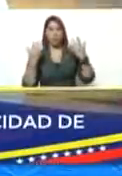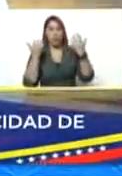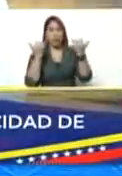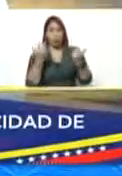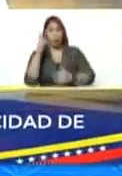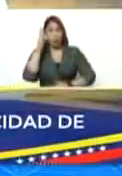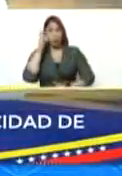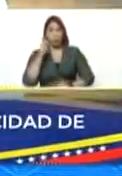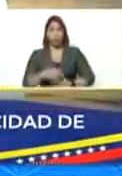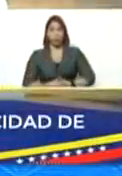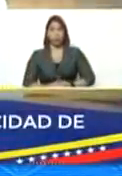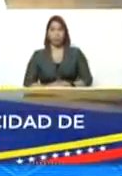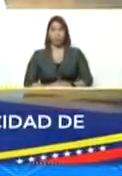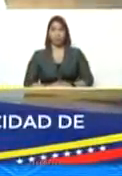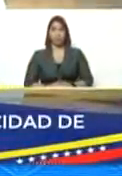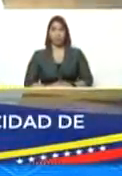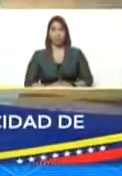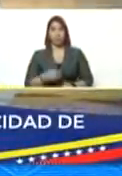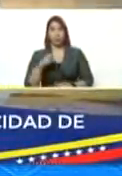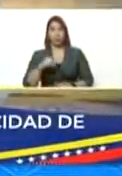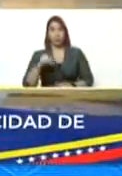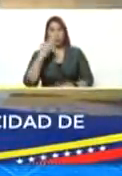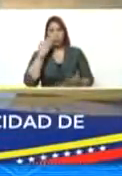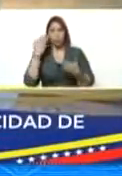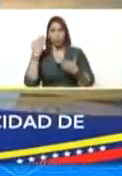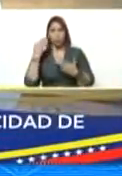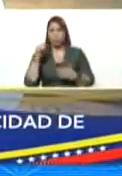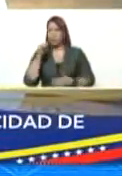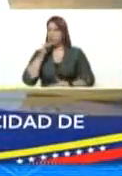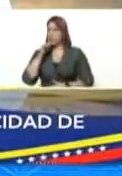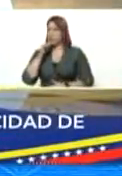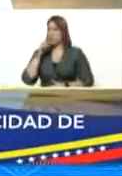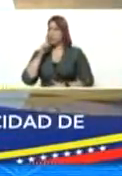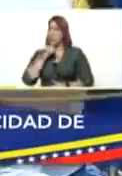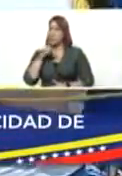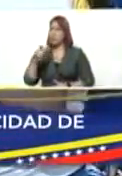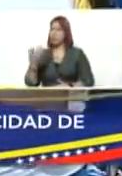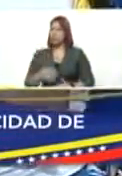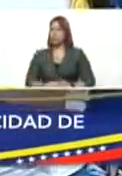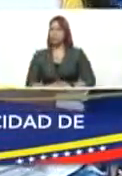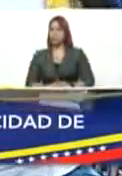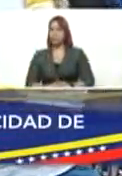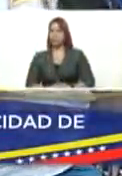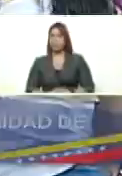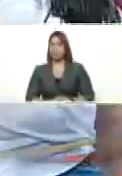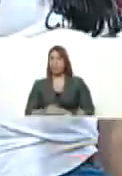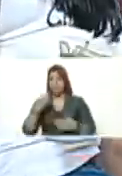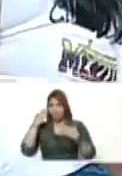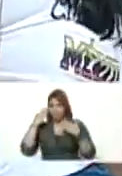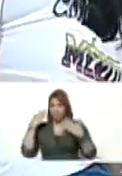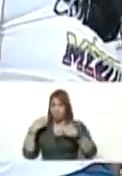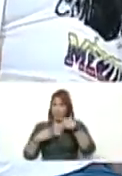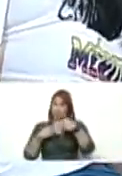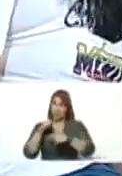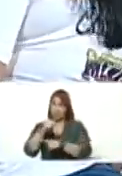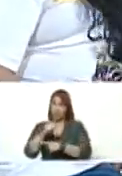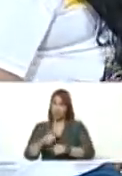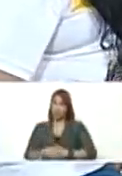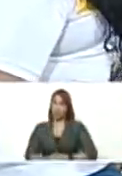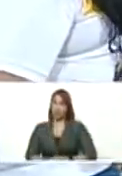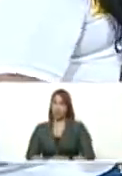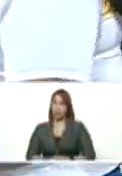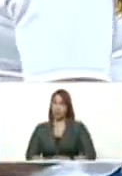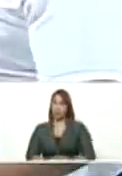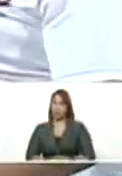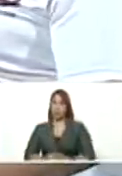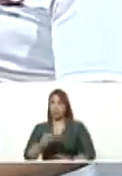escuchar a Nubifred. Nubifred, ¿quién te puso ese nombre, Nubifred? Un saludo revolucionario,